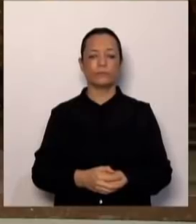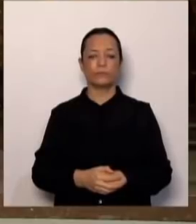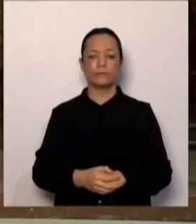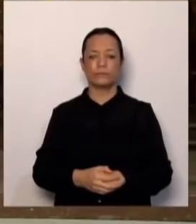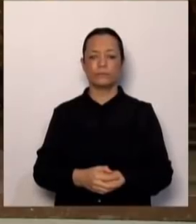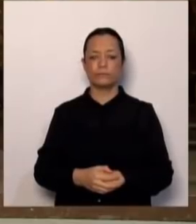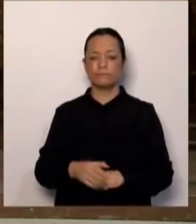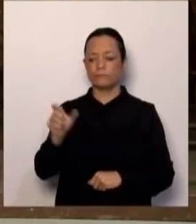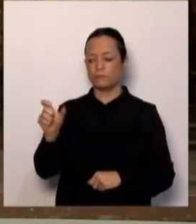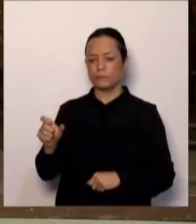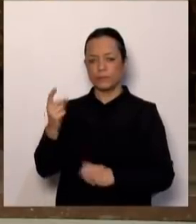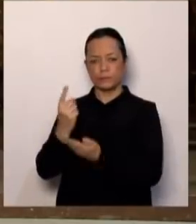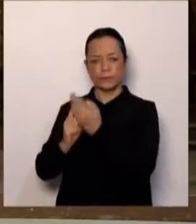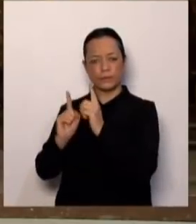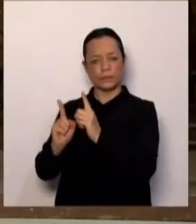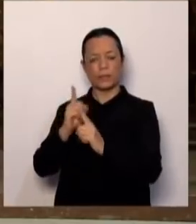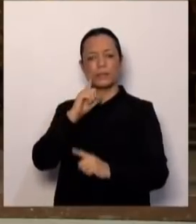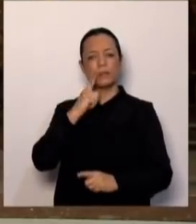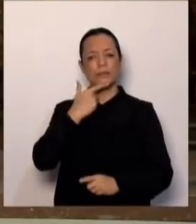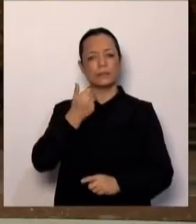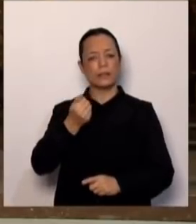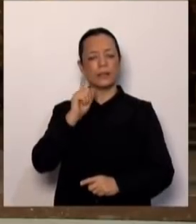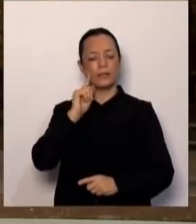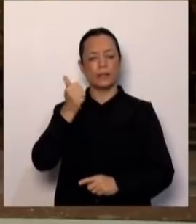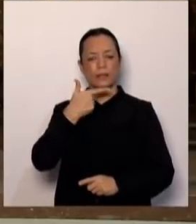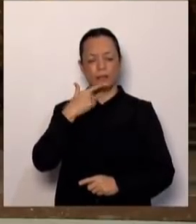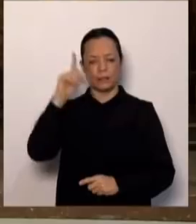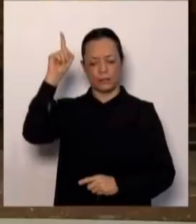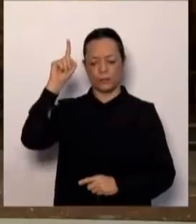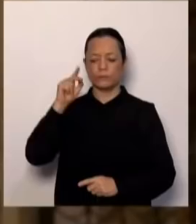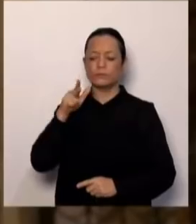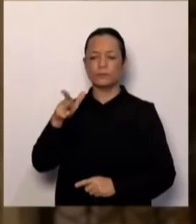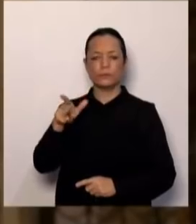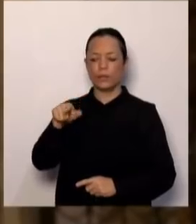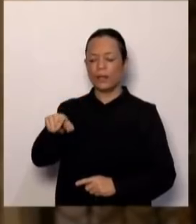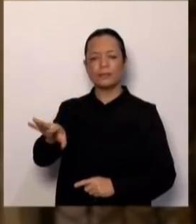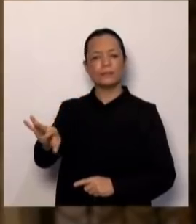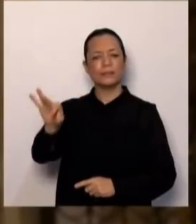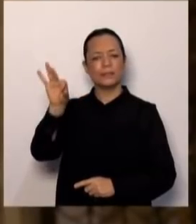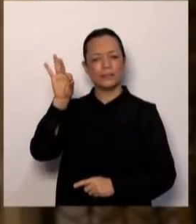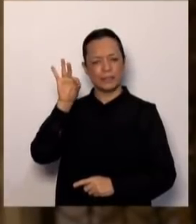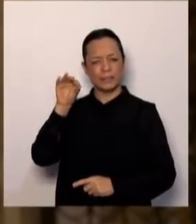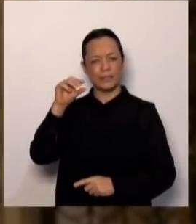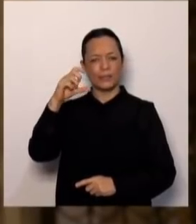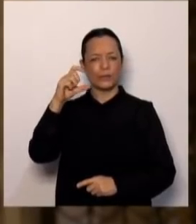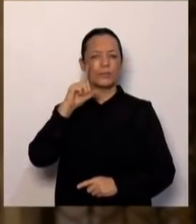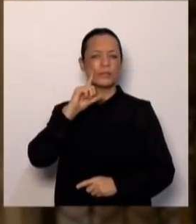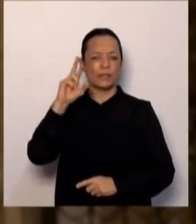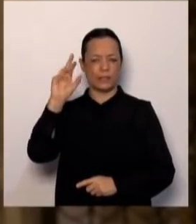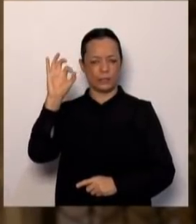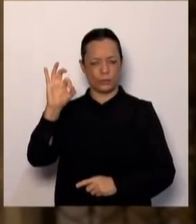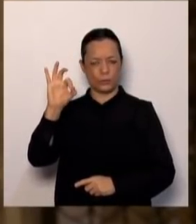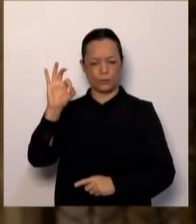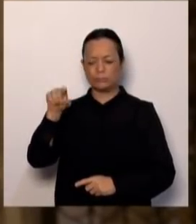Lectura del libro de Isaías. Así habla el Señor a su ungido, a Ciro, a quien tomé de la